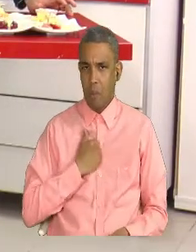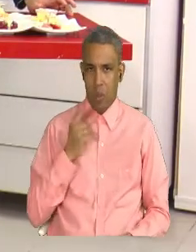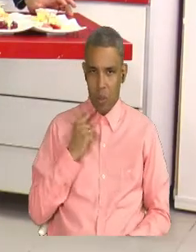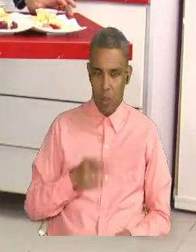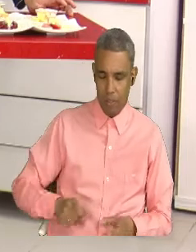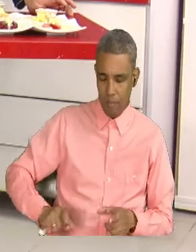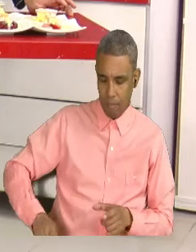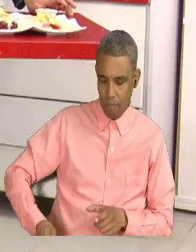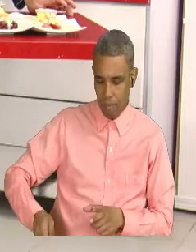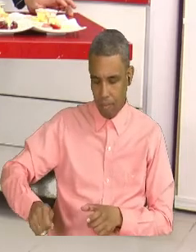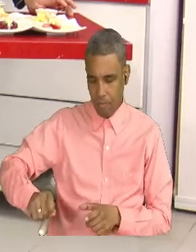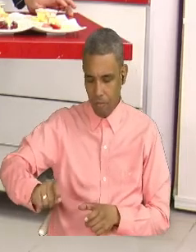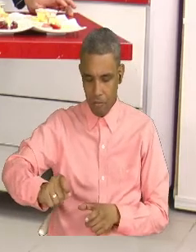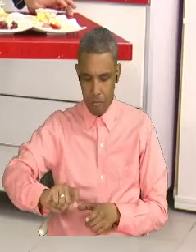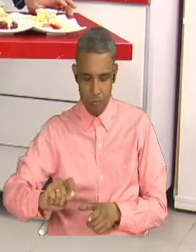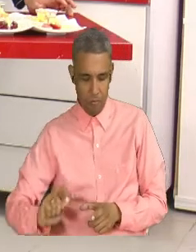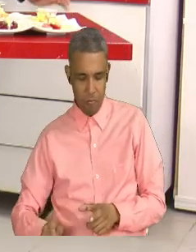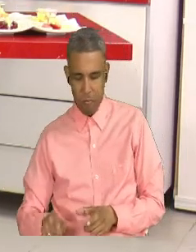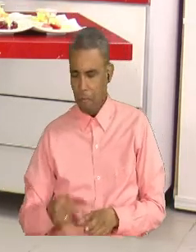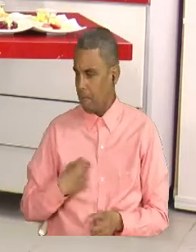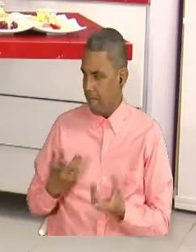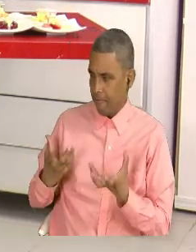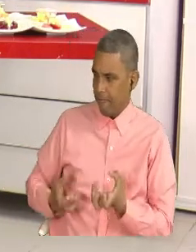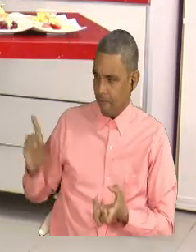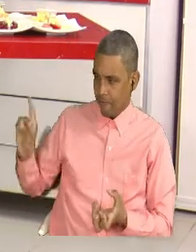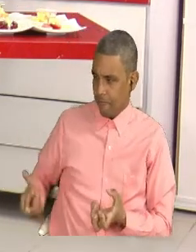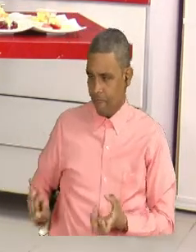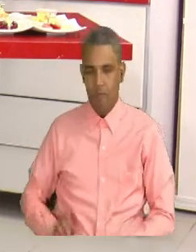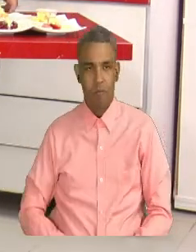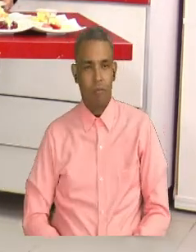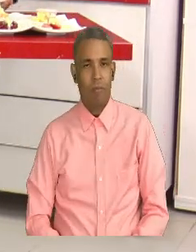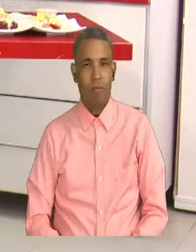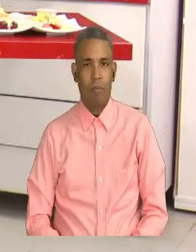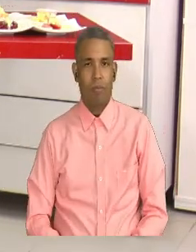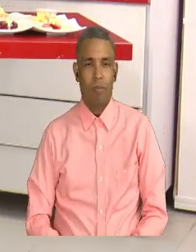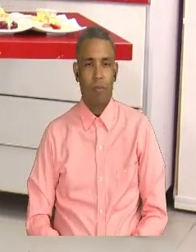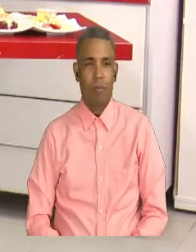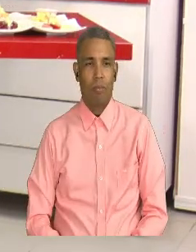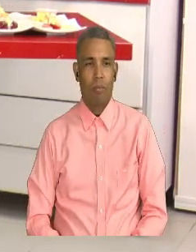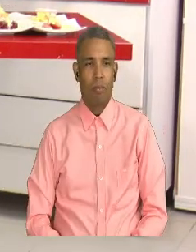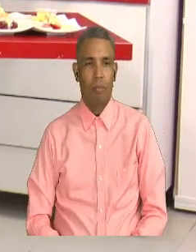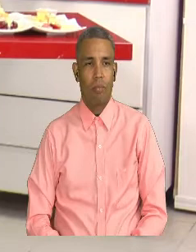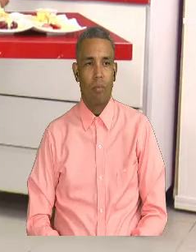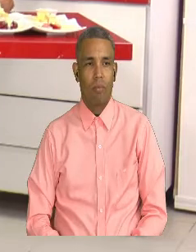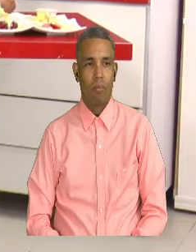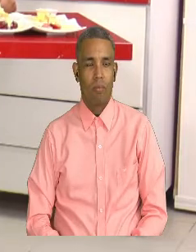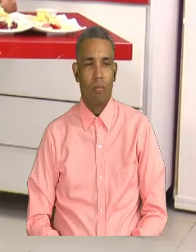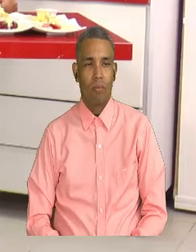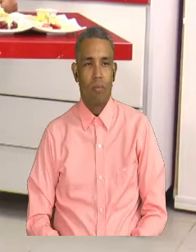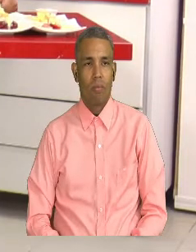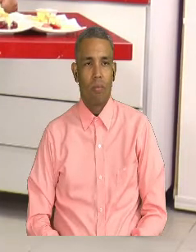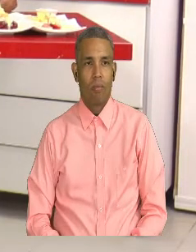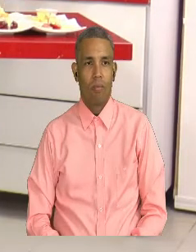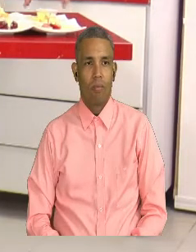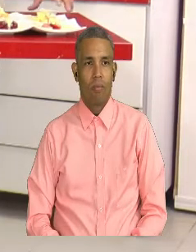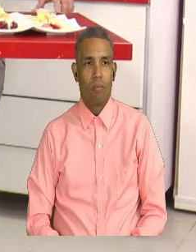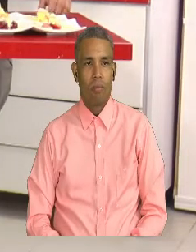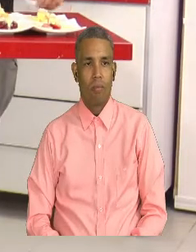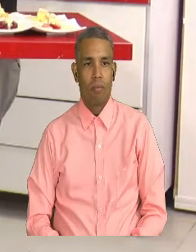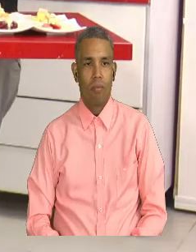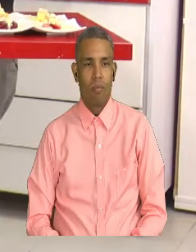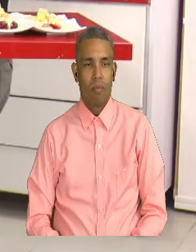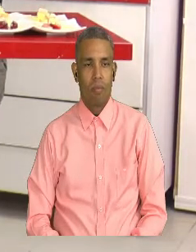A ver. Claro, como quieras. Espérame un segundito. Ven, retira este por acá. Y permíteme también